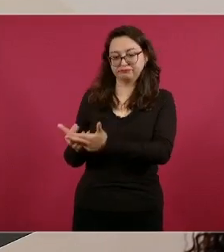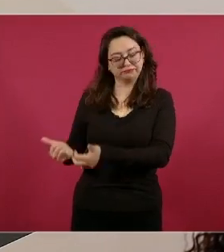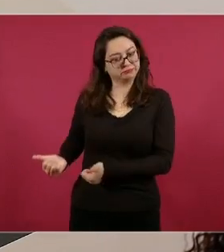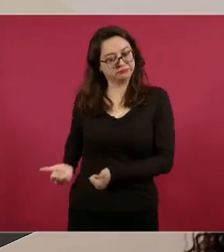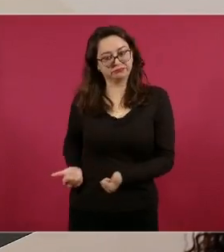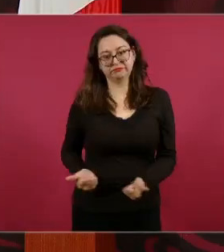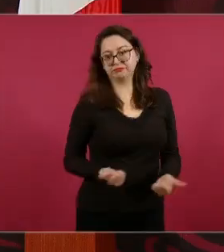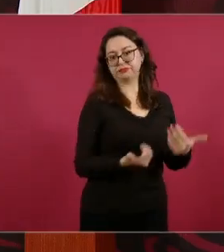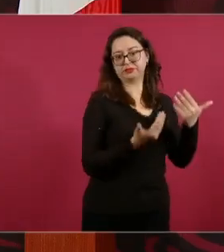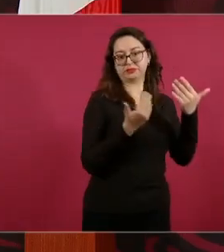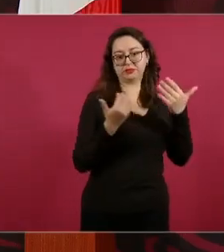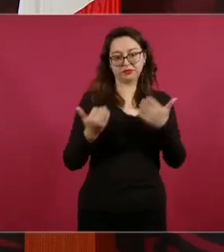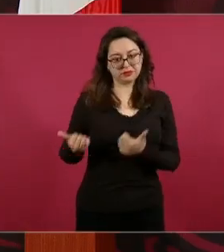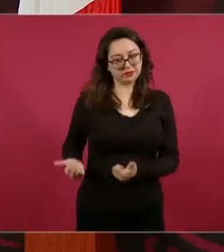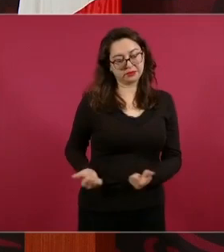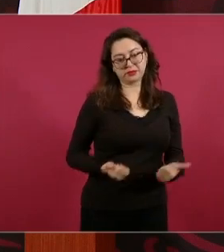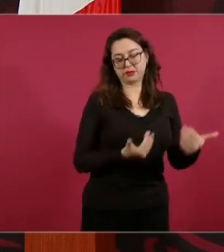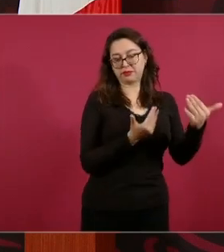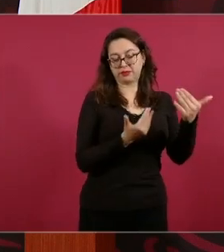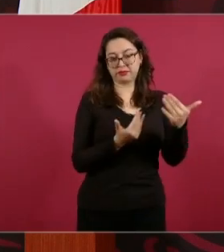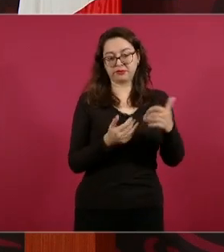de